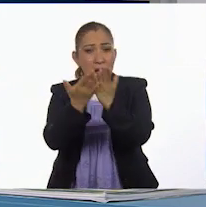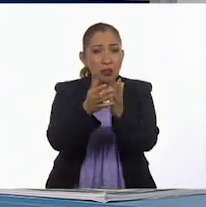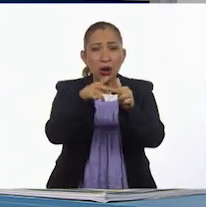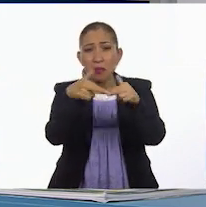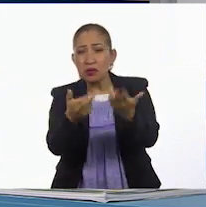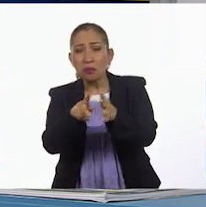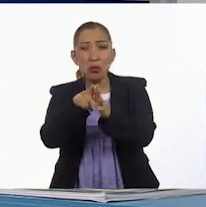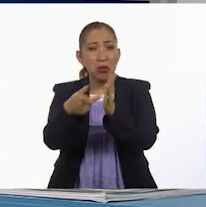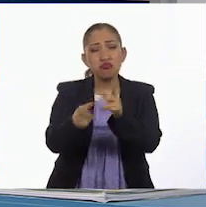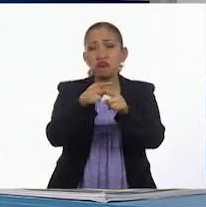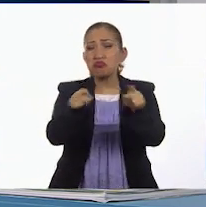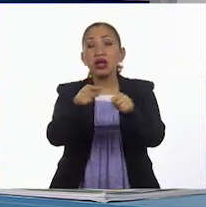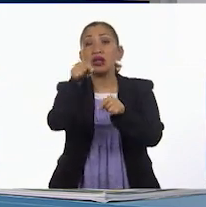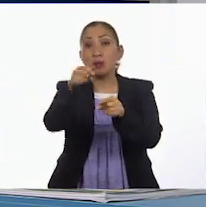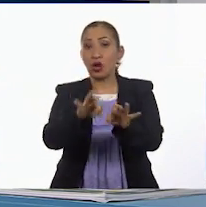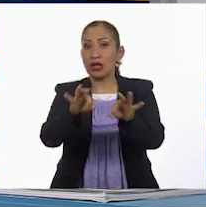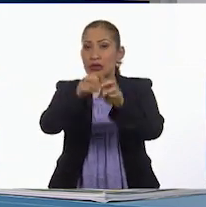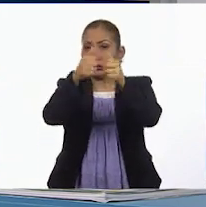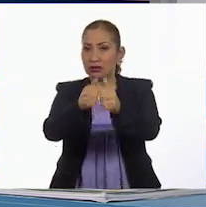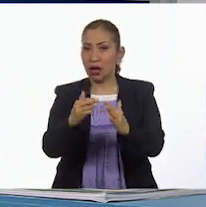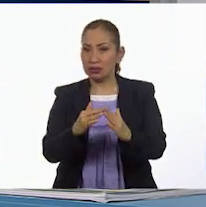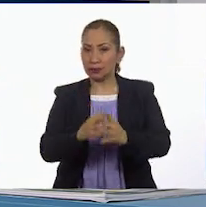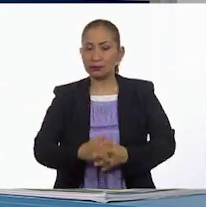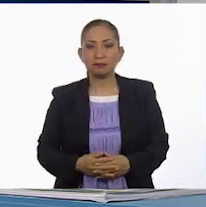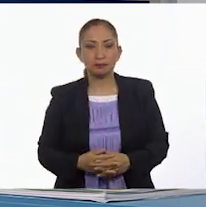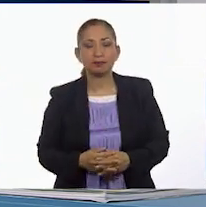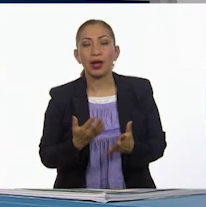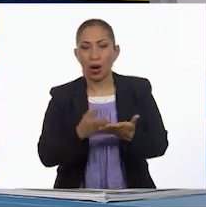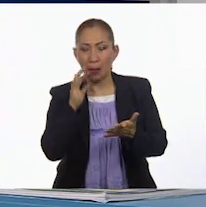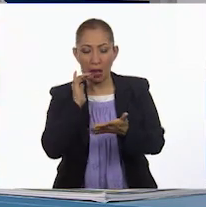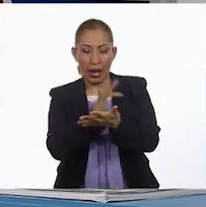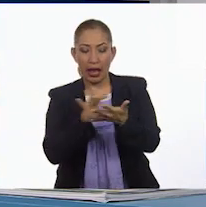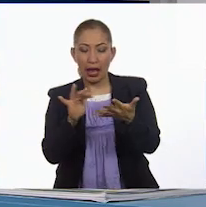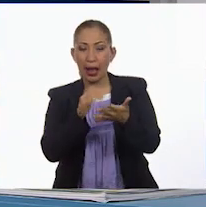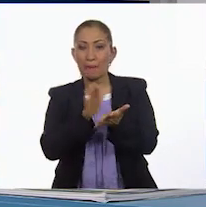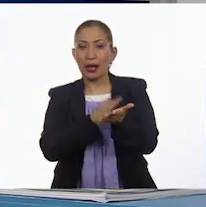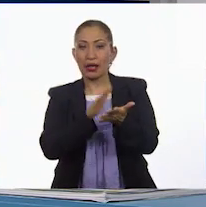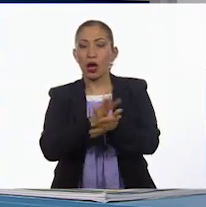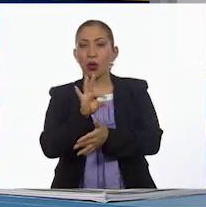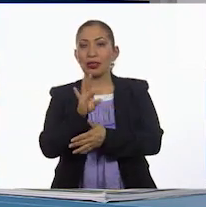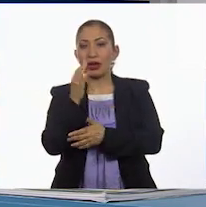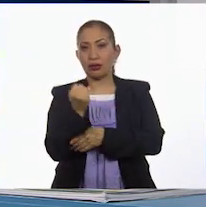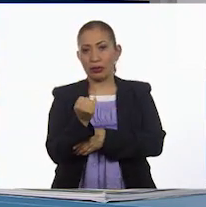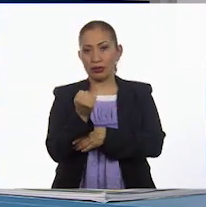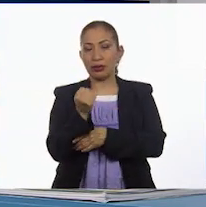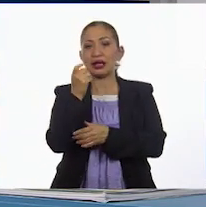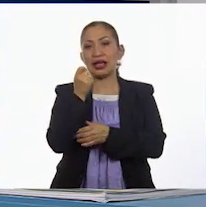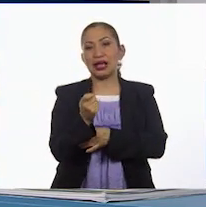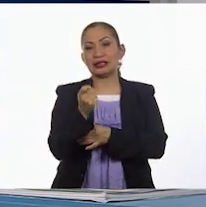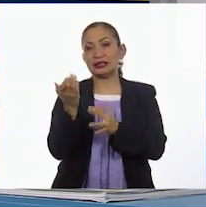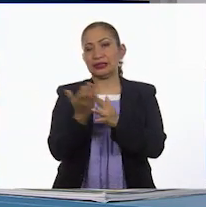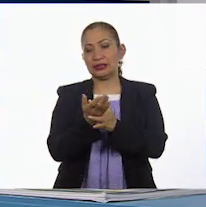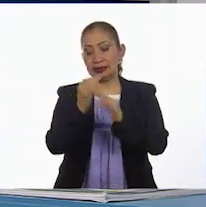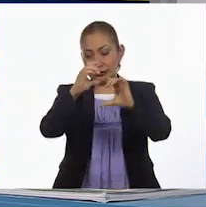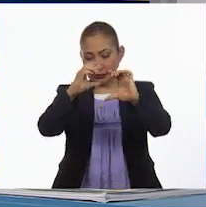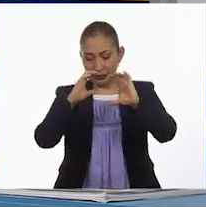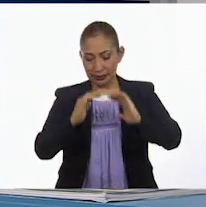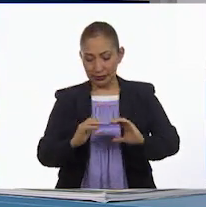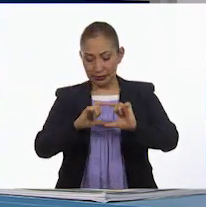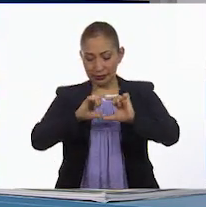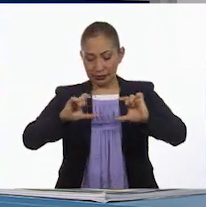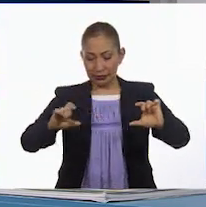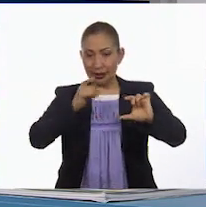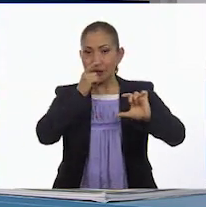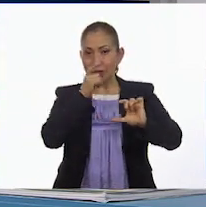salgas de casa. Y ahora vamos a leer precisamente en la página 49 la parte inferior de la